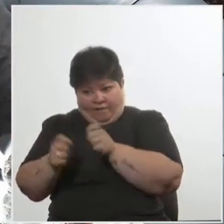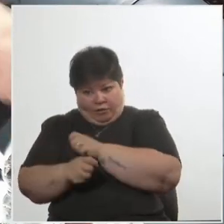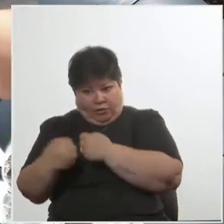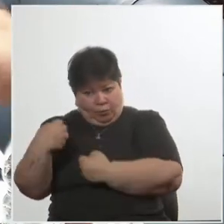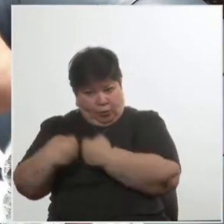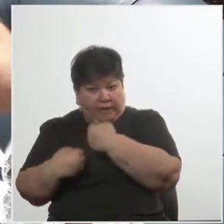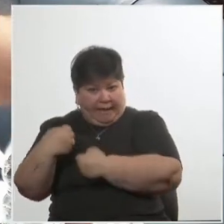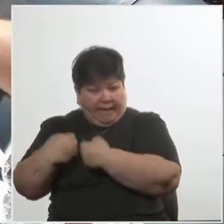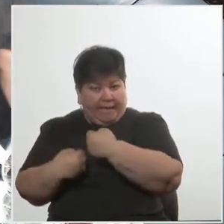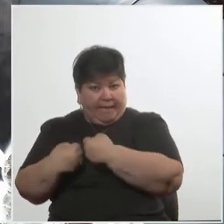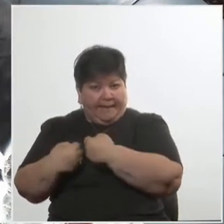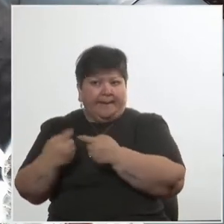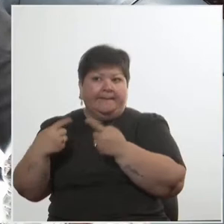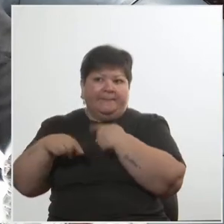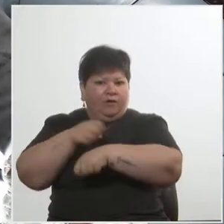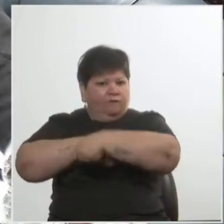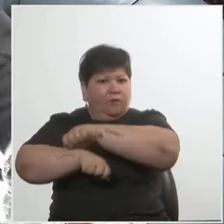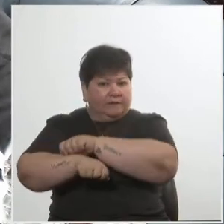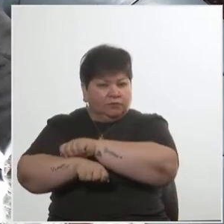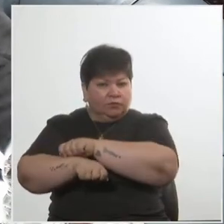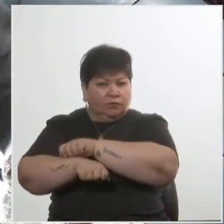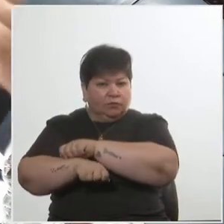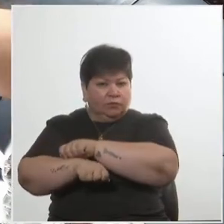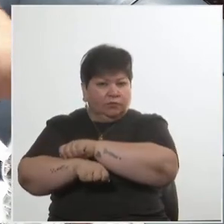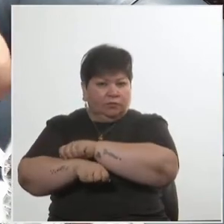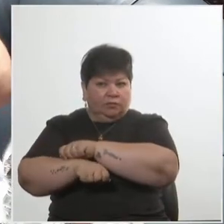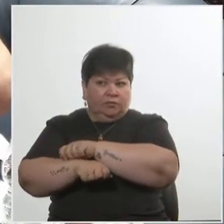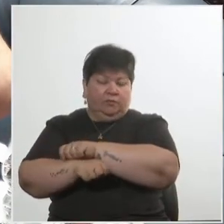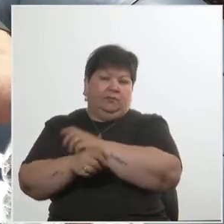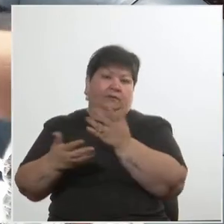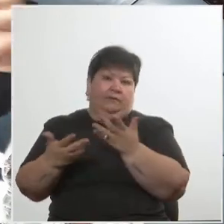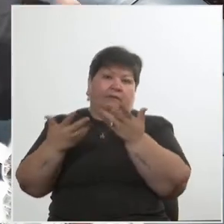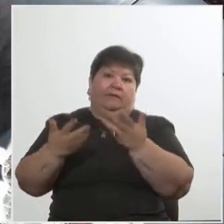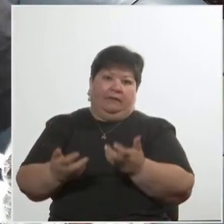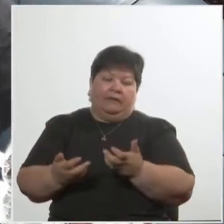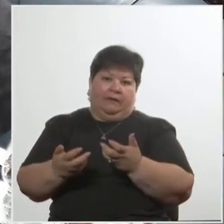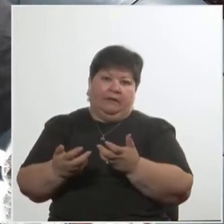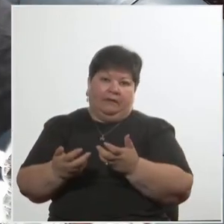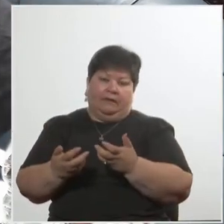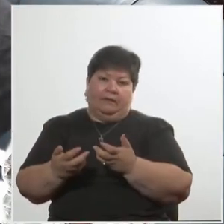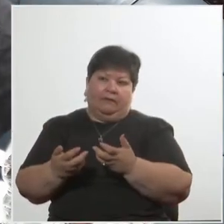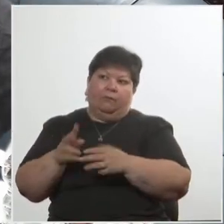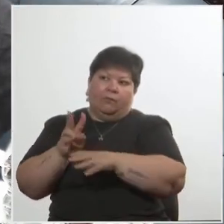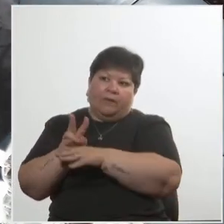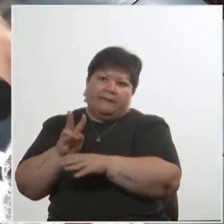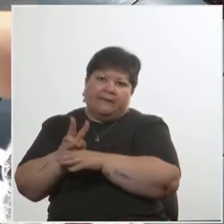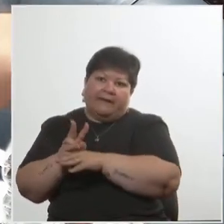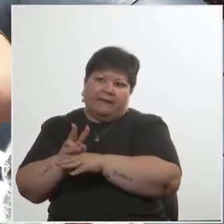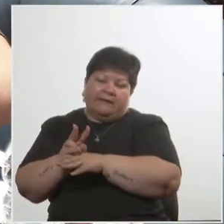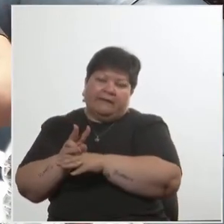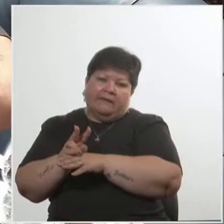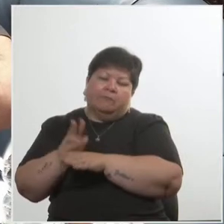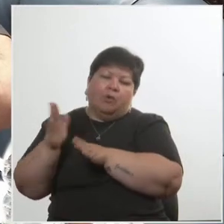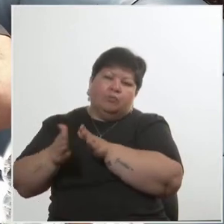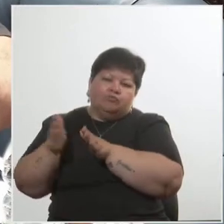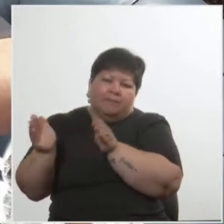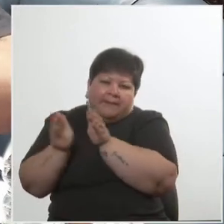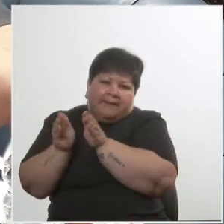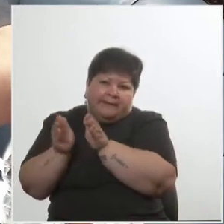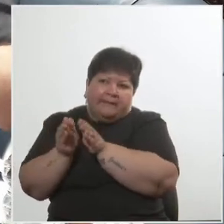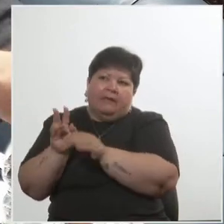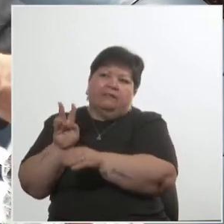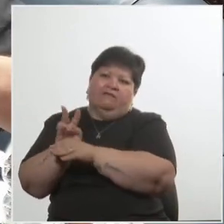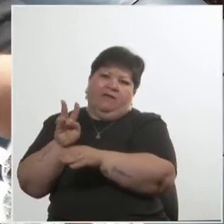pero este esfuerzo Para apoyar la reconversión Industrial también pretende cuidar la pequeña producción y defender los puestos de trabajo